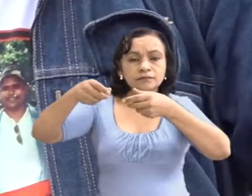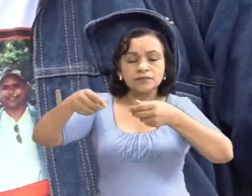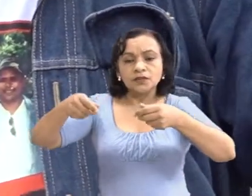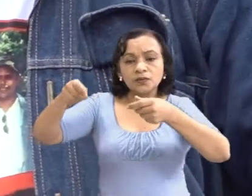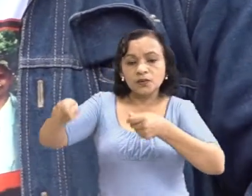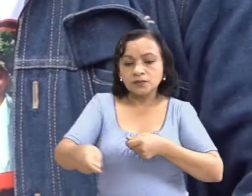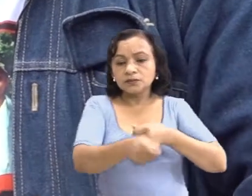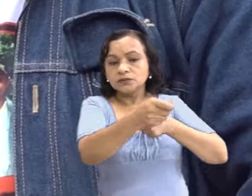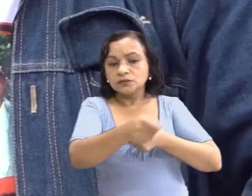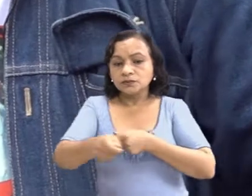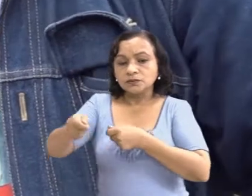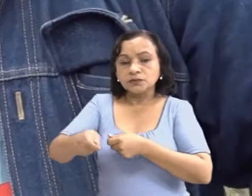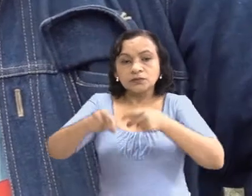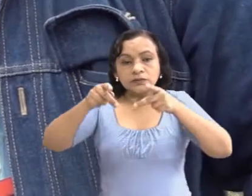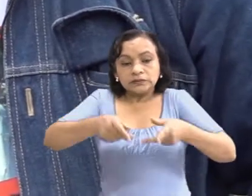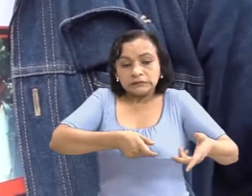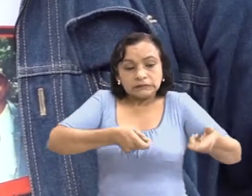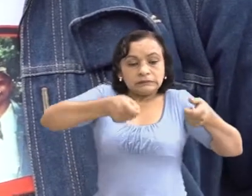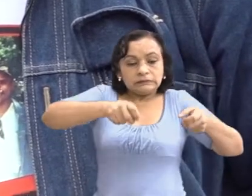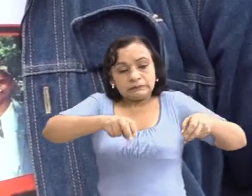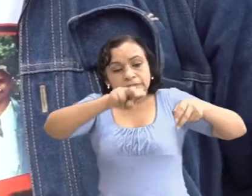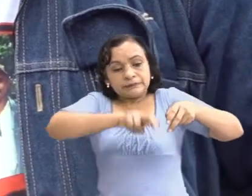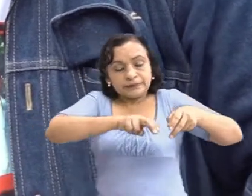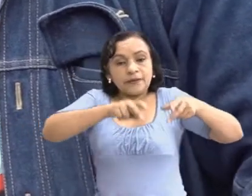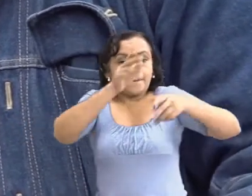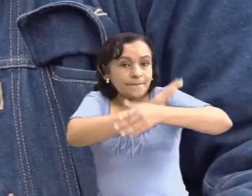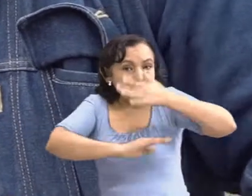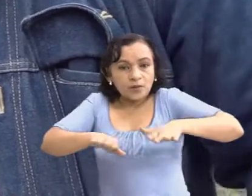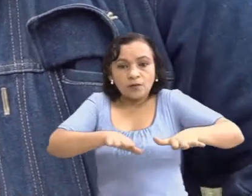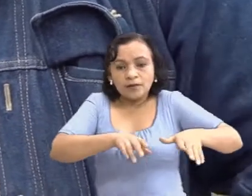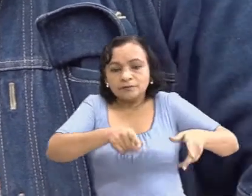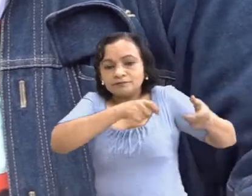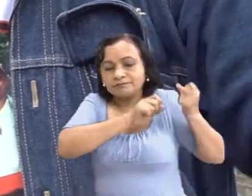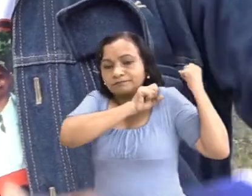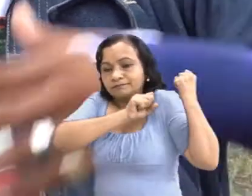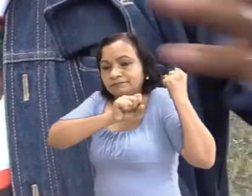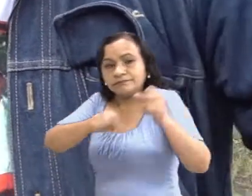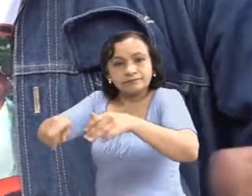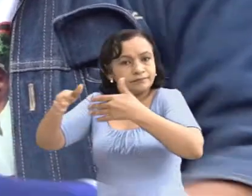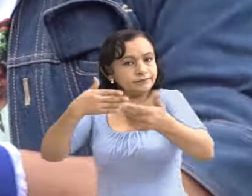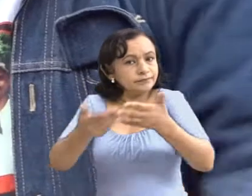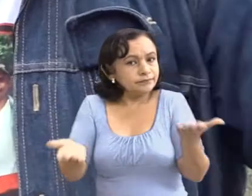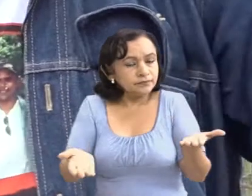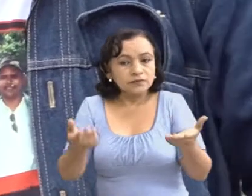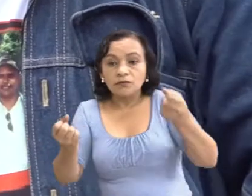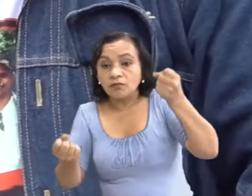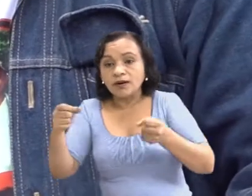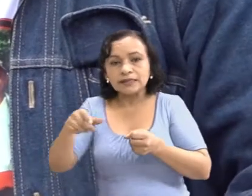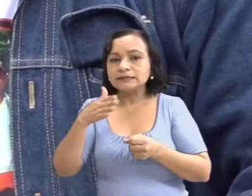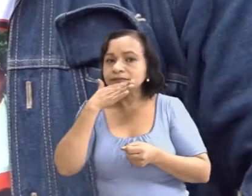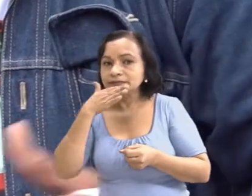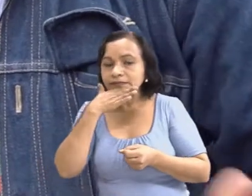ellos trasladen, por ejemplo, a un discapacitado, porque quizá no vamos a tener un vehículo aquí, porque un vehículo, he contado, puedes tener un vehículo